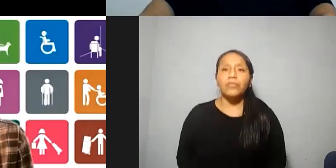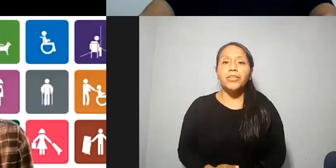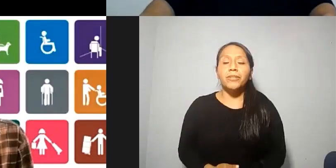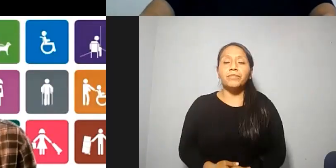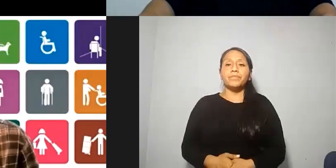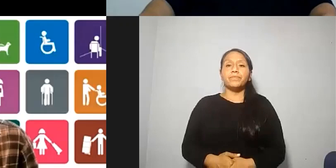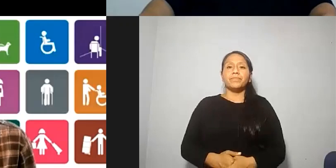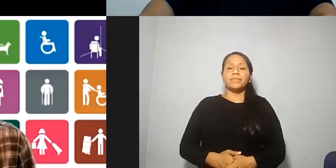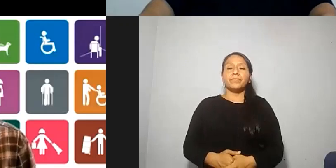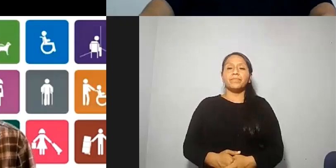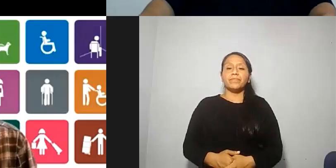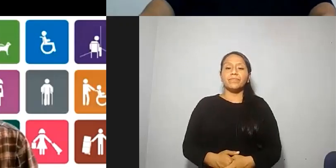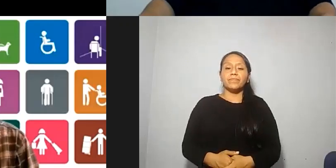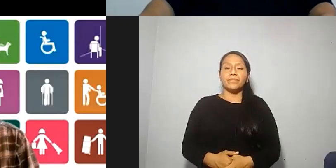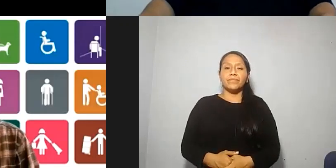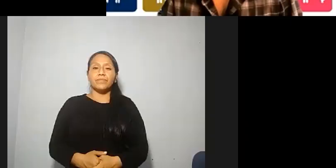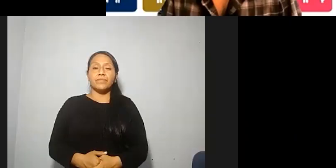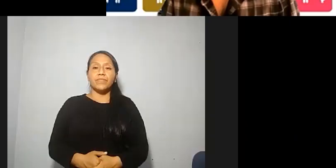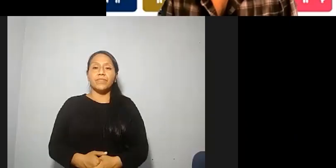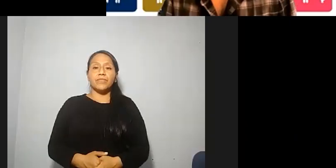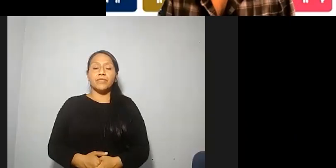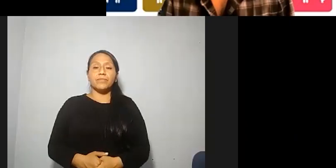Muchas gracias.